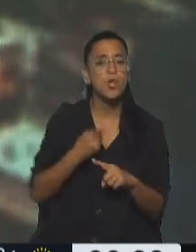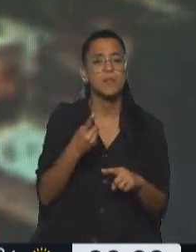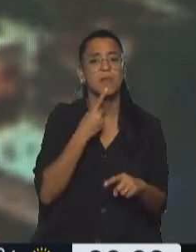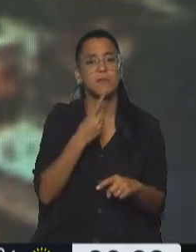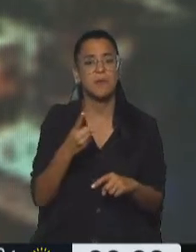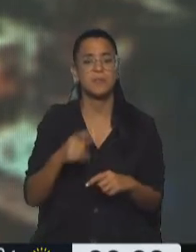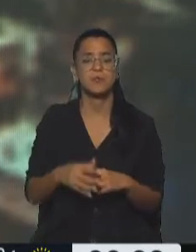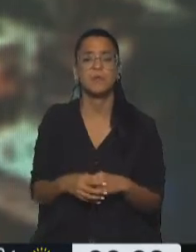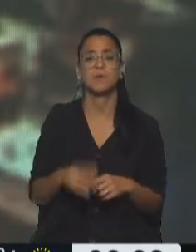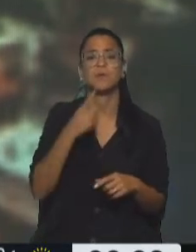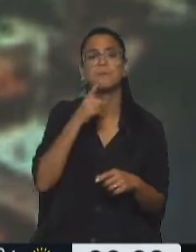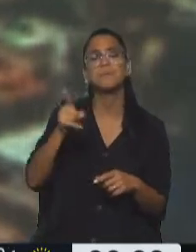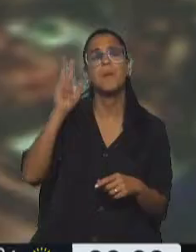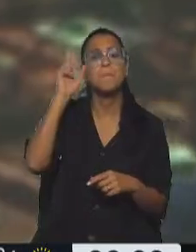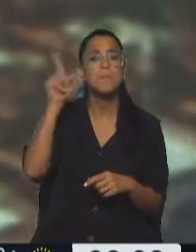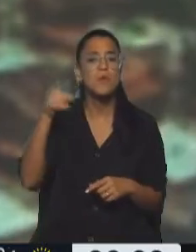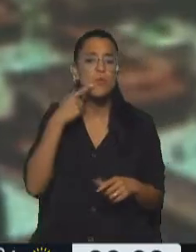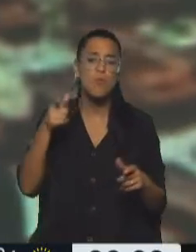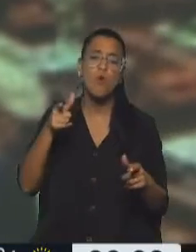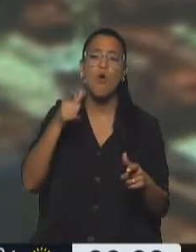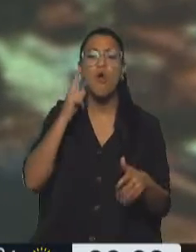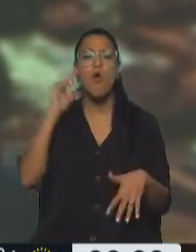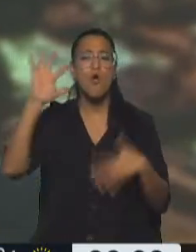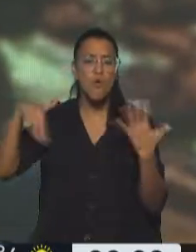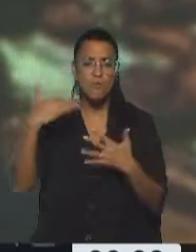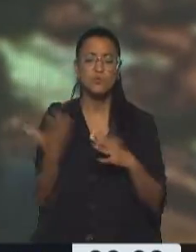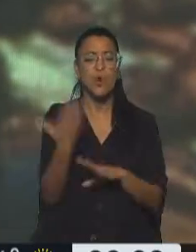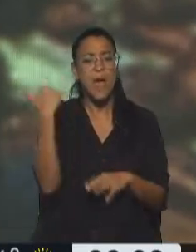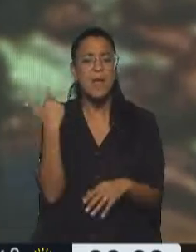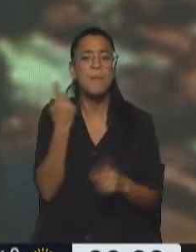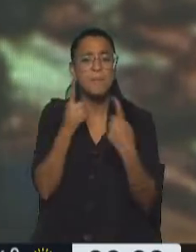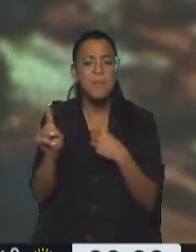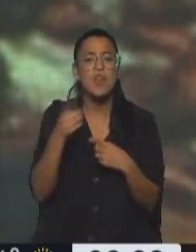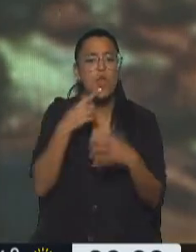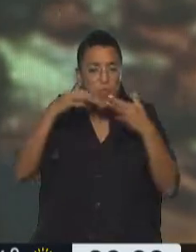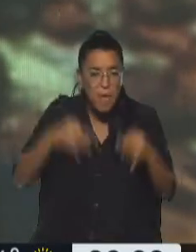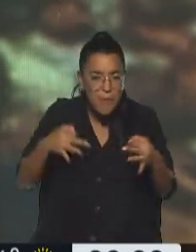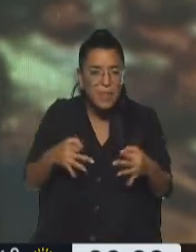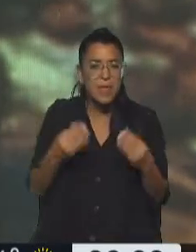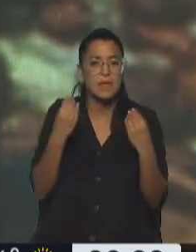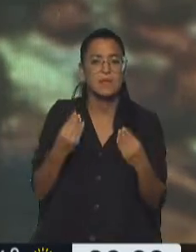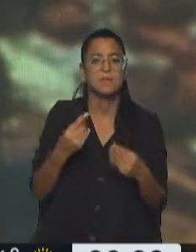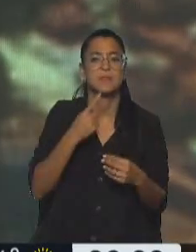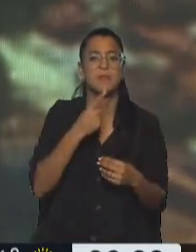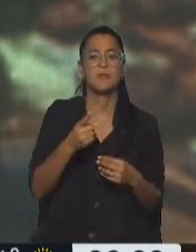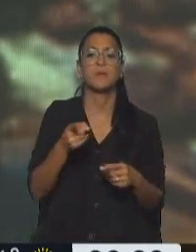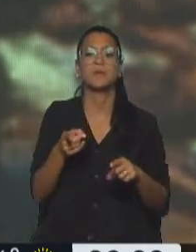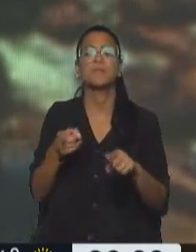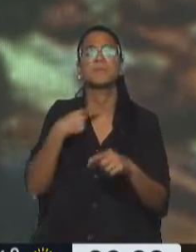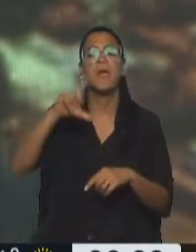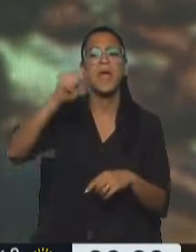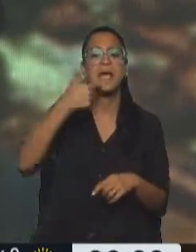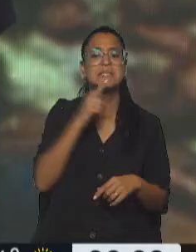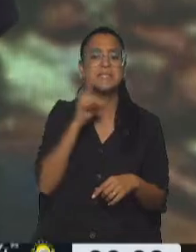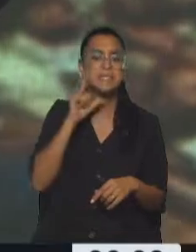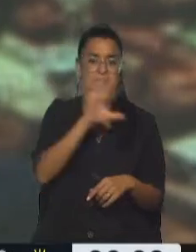devino en dos hechos bastante confusos que sucedieron ayer, pero lo cierto es que Pedro Castillo fue destituido